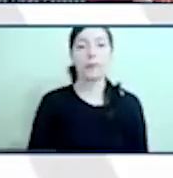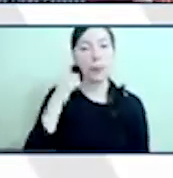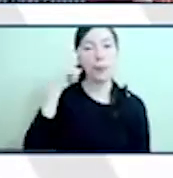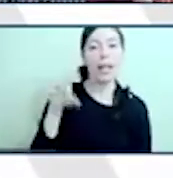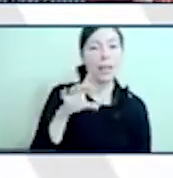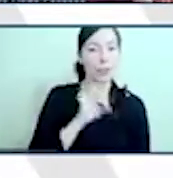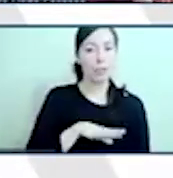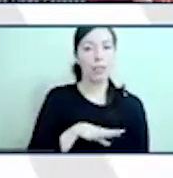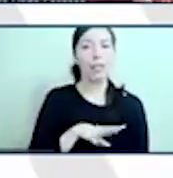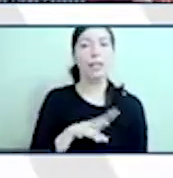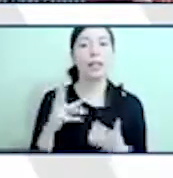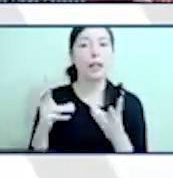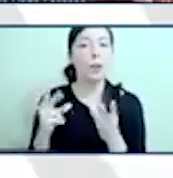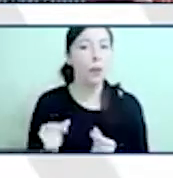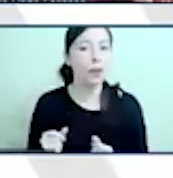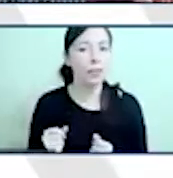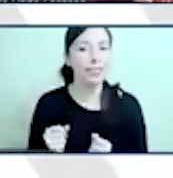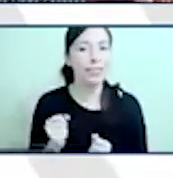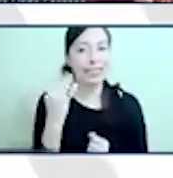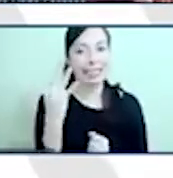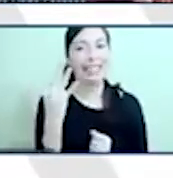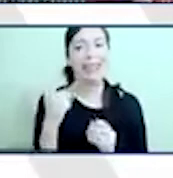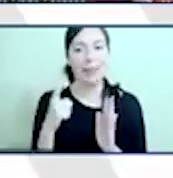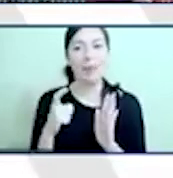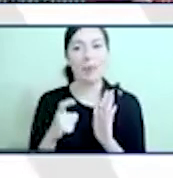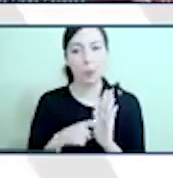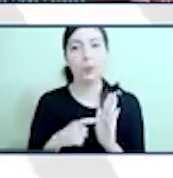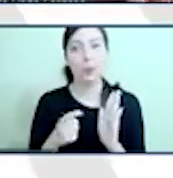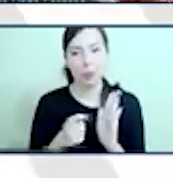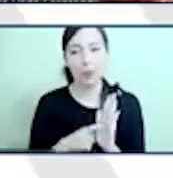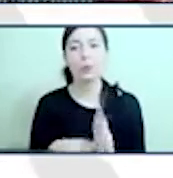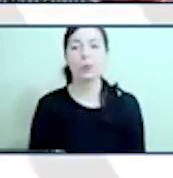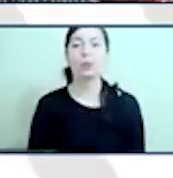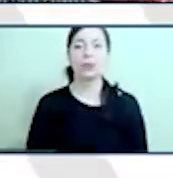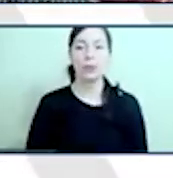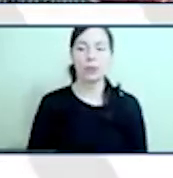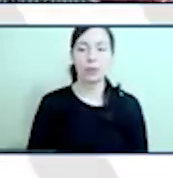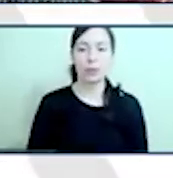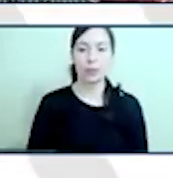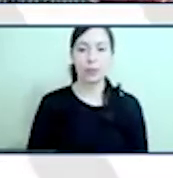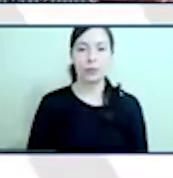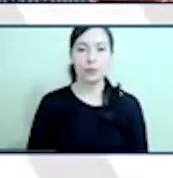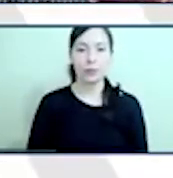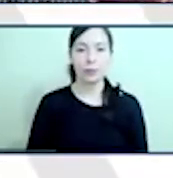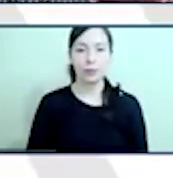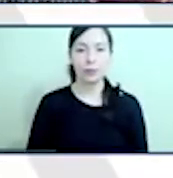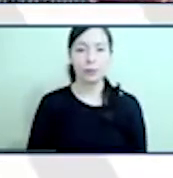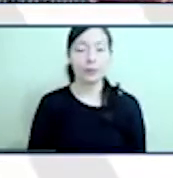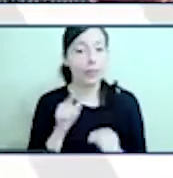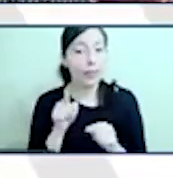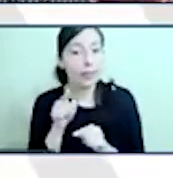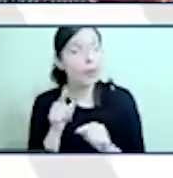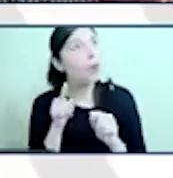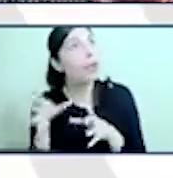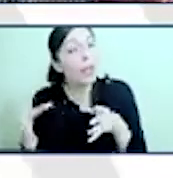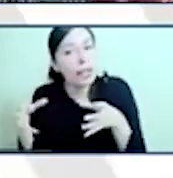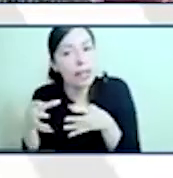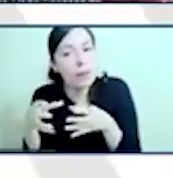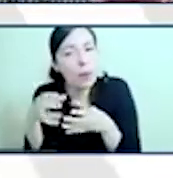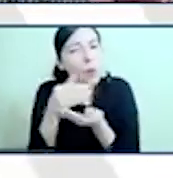3 puntos que está aportando a esta observación del Sputnik 1, de estos equipos que había